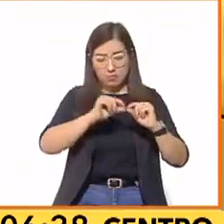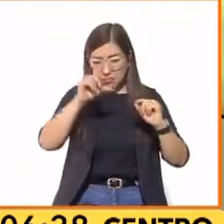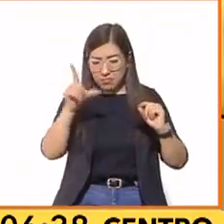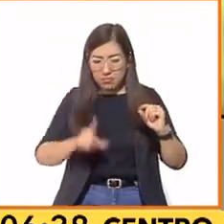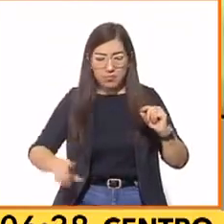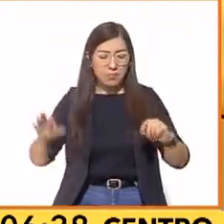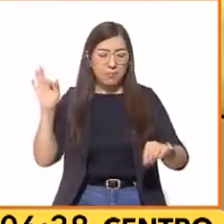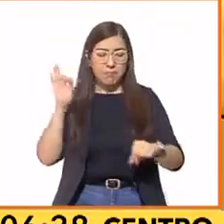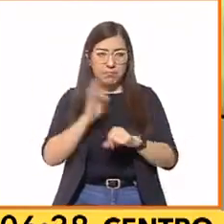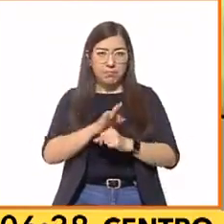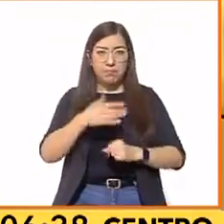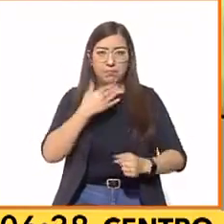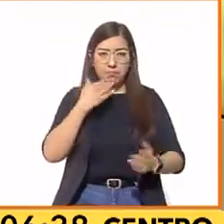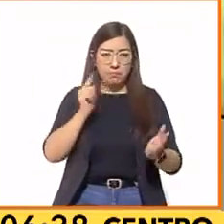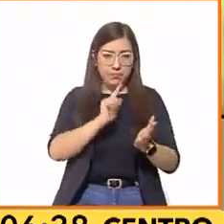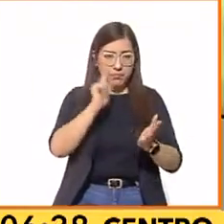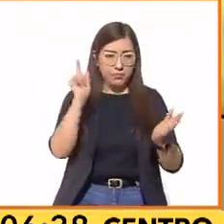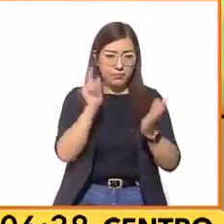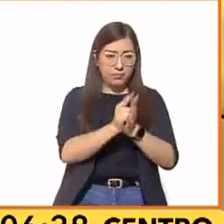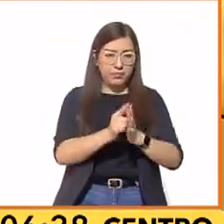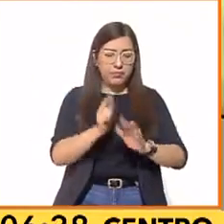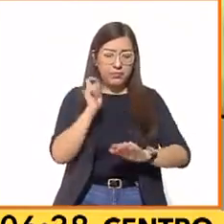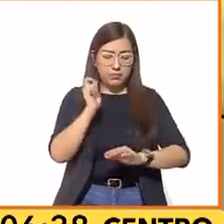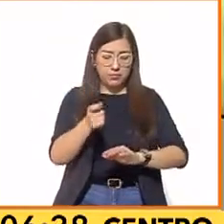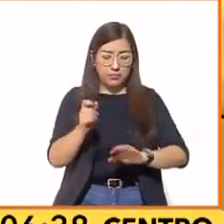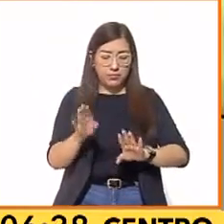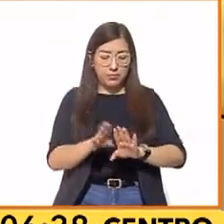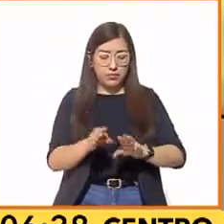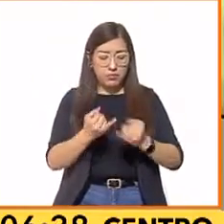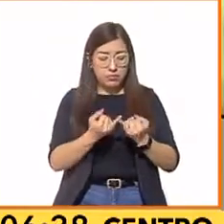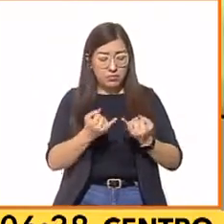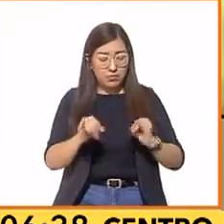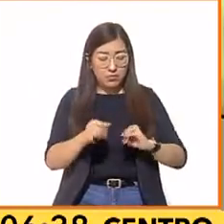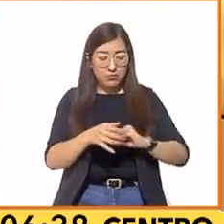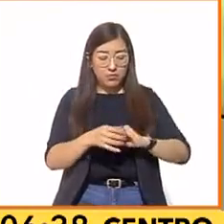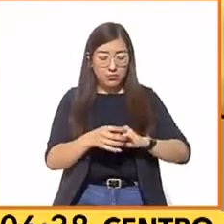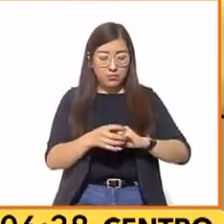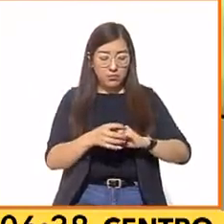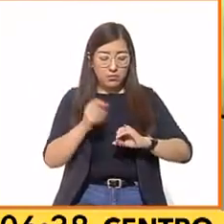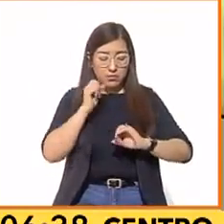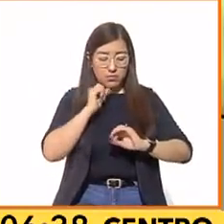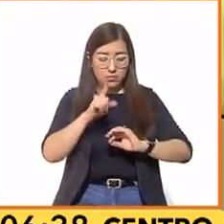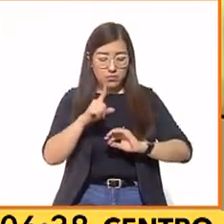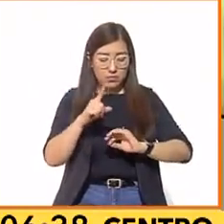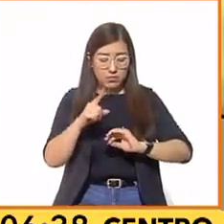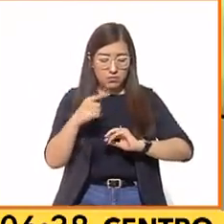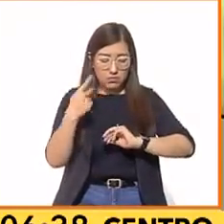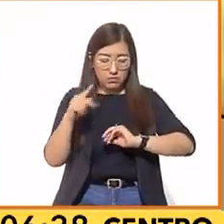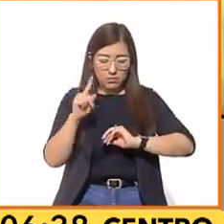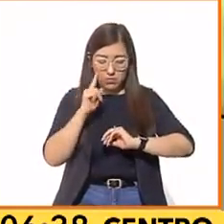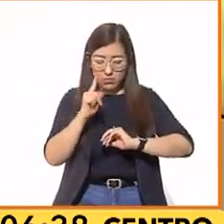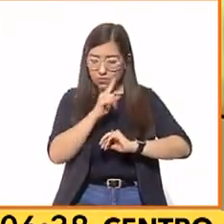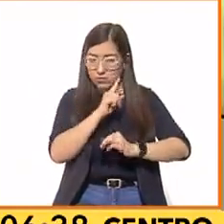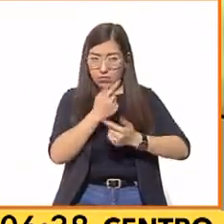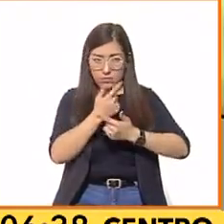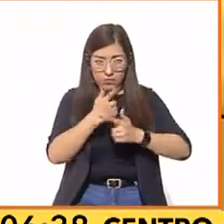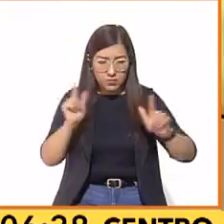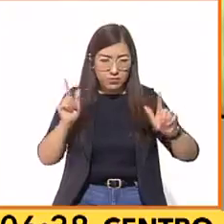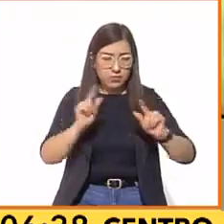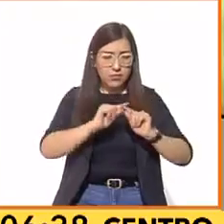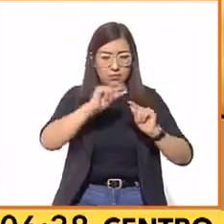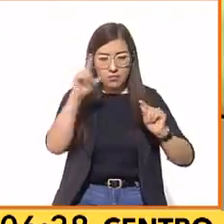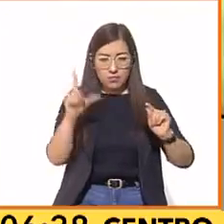la legalidad, que encarnaba a la independencia, la soberanía y la dignidad nacionales,